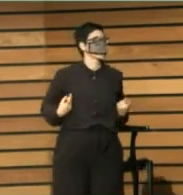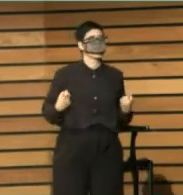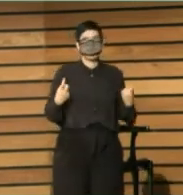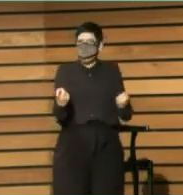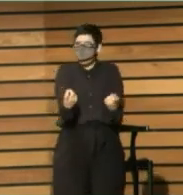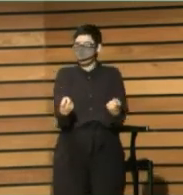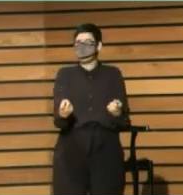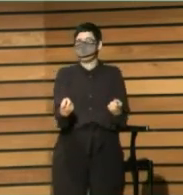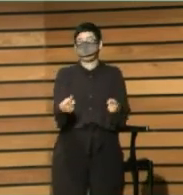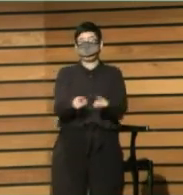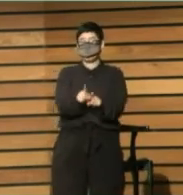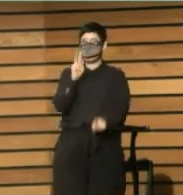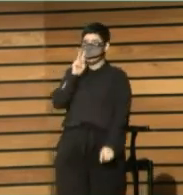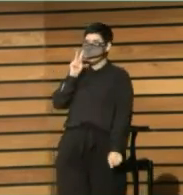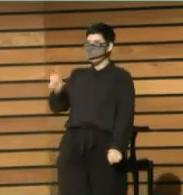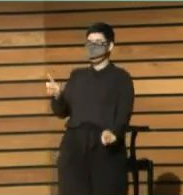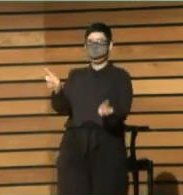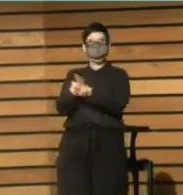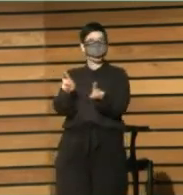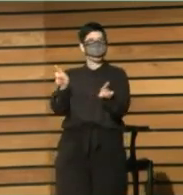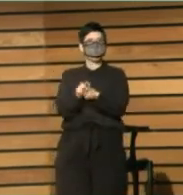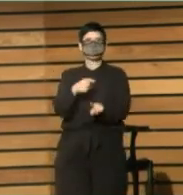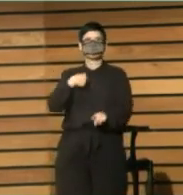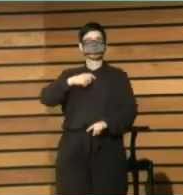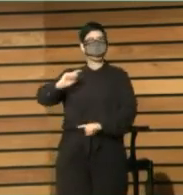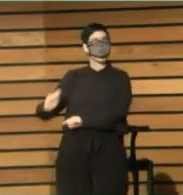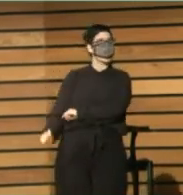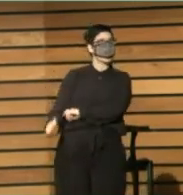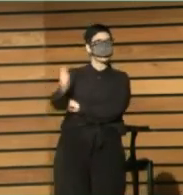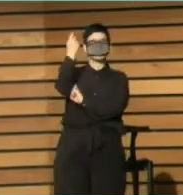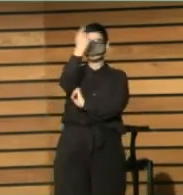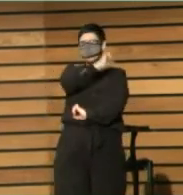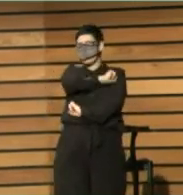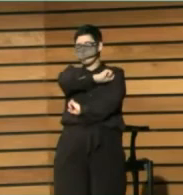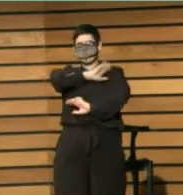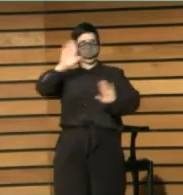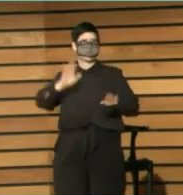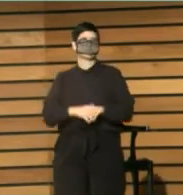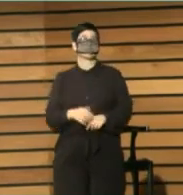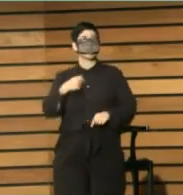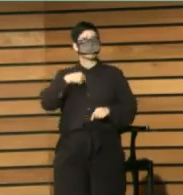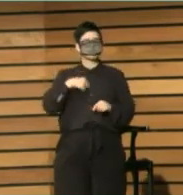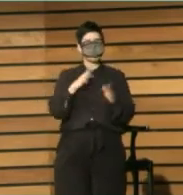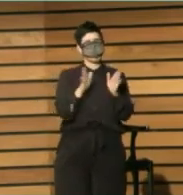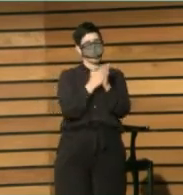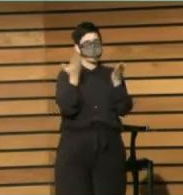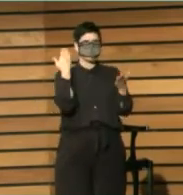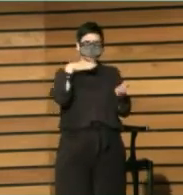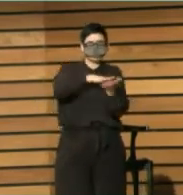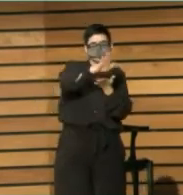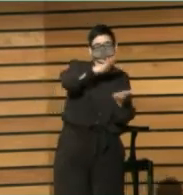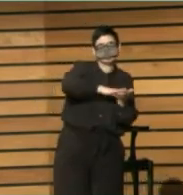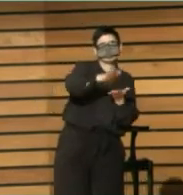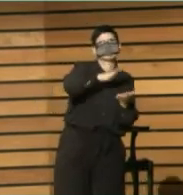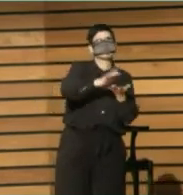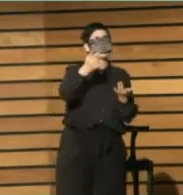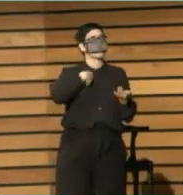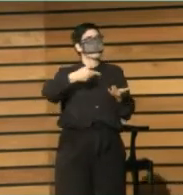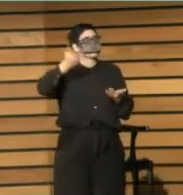es el logro más grande que yo he hecho. Y yo he hecho de todo, he sido editor, foguetero, he